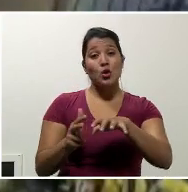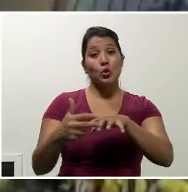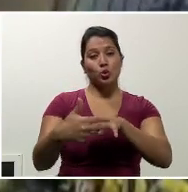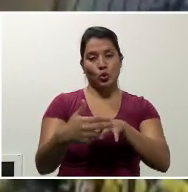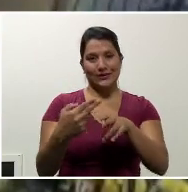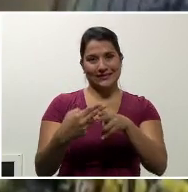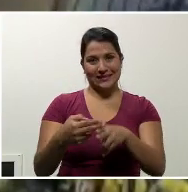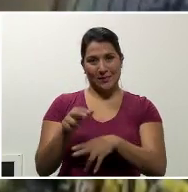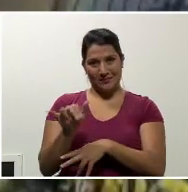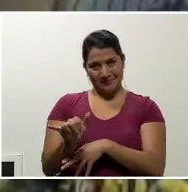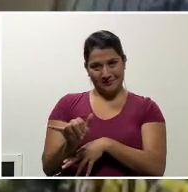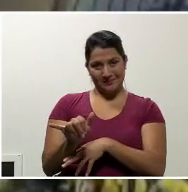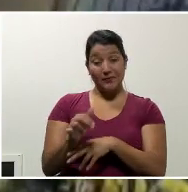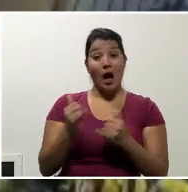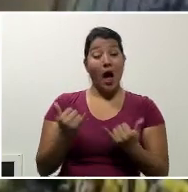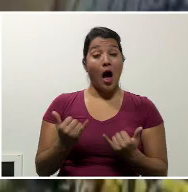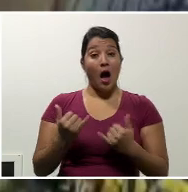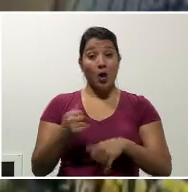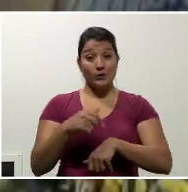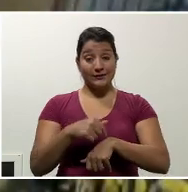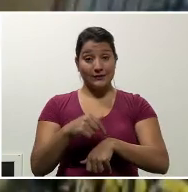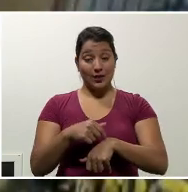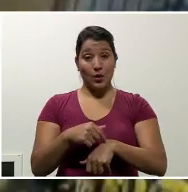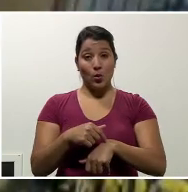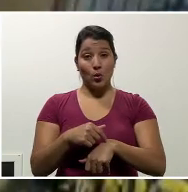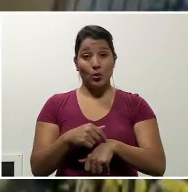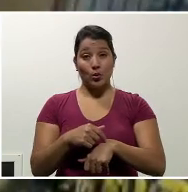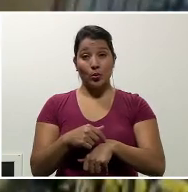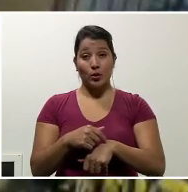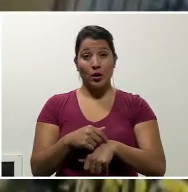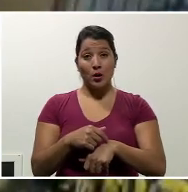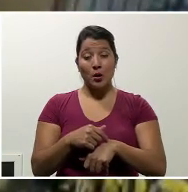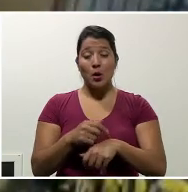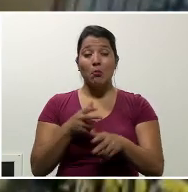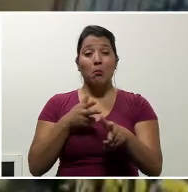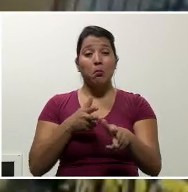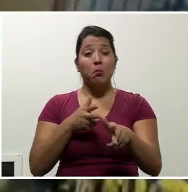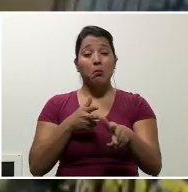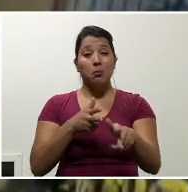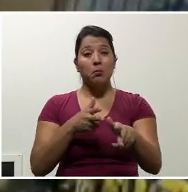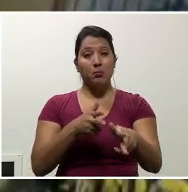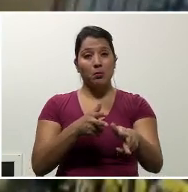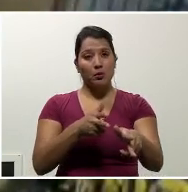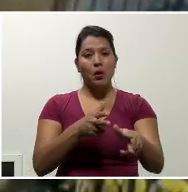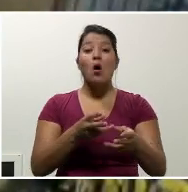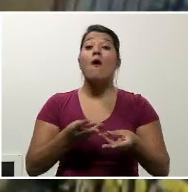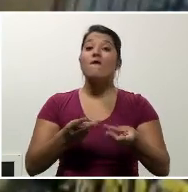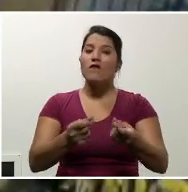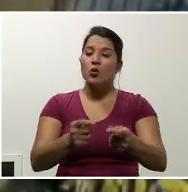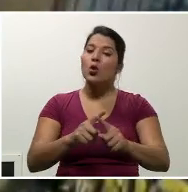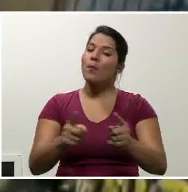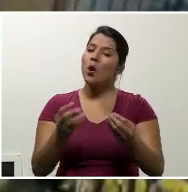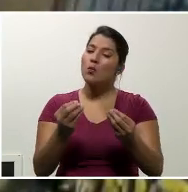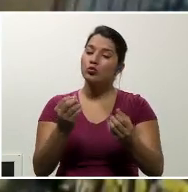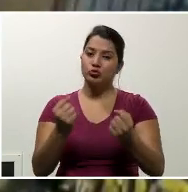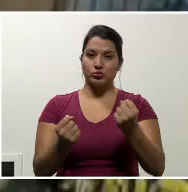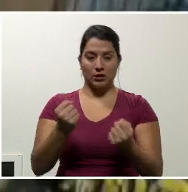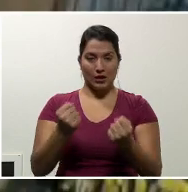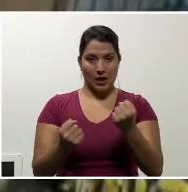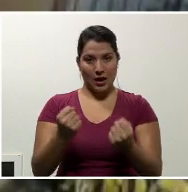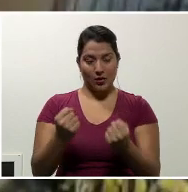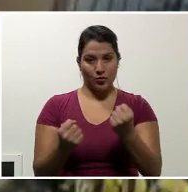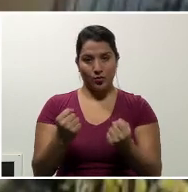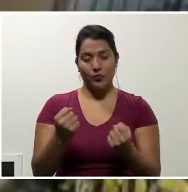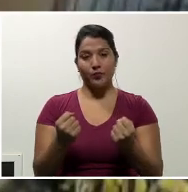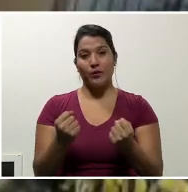Y. A esta hora un poquito demorado el tránsito, fluido pero cargado, congestionado.